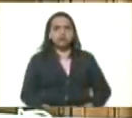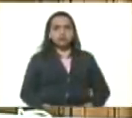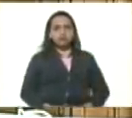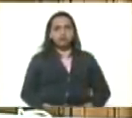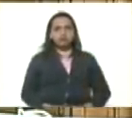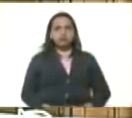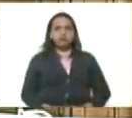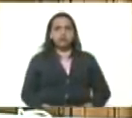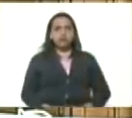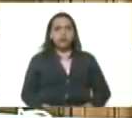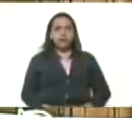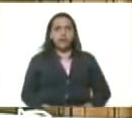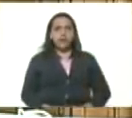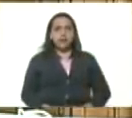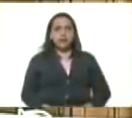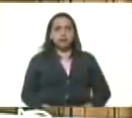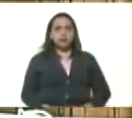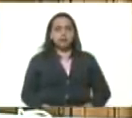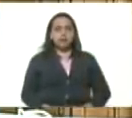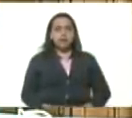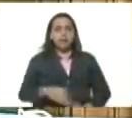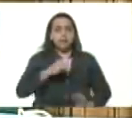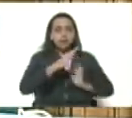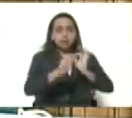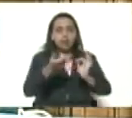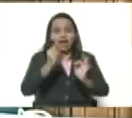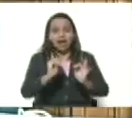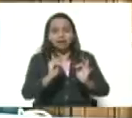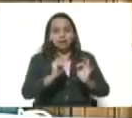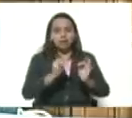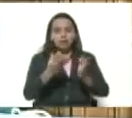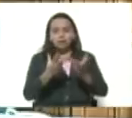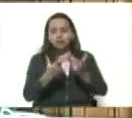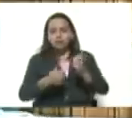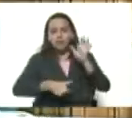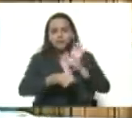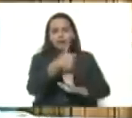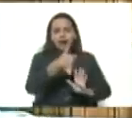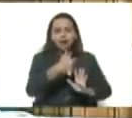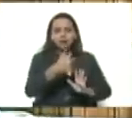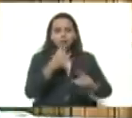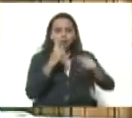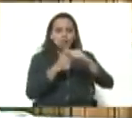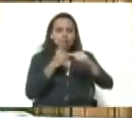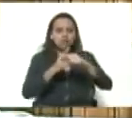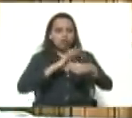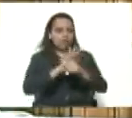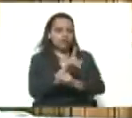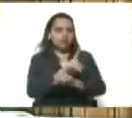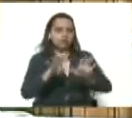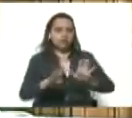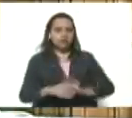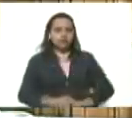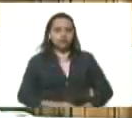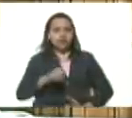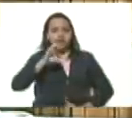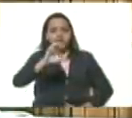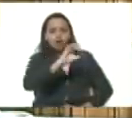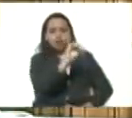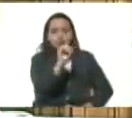casos confirmados activos para COVID-19. En primer lugar, el estado